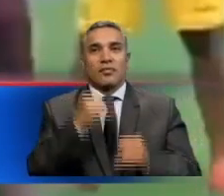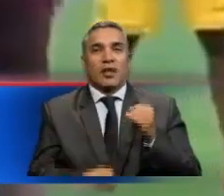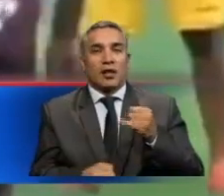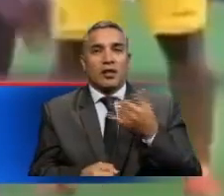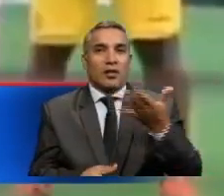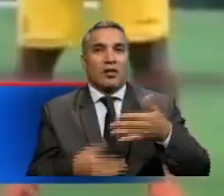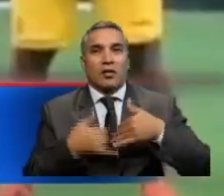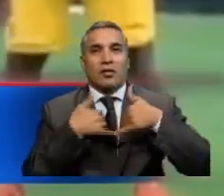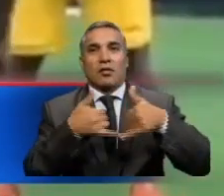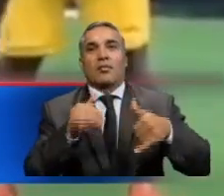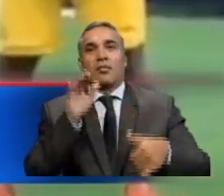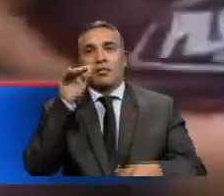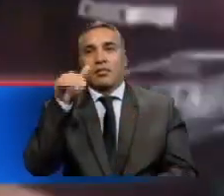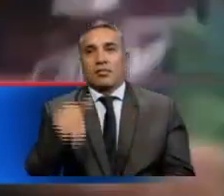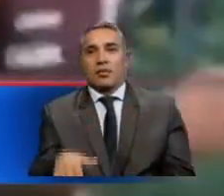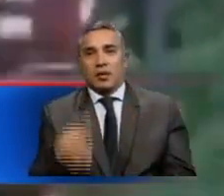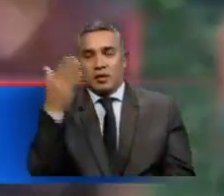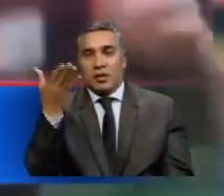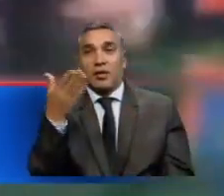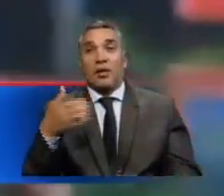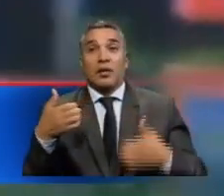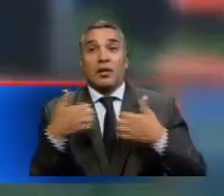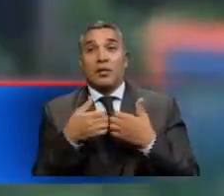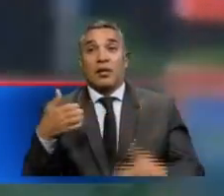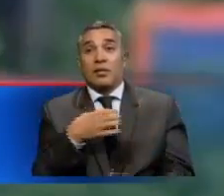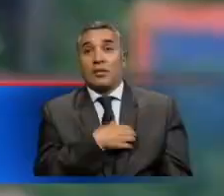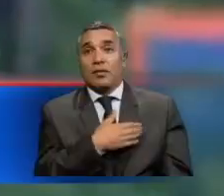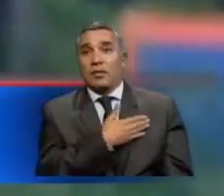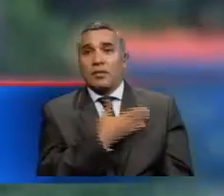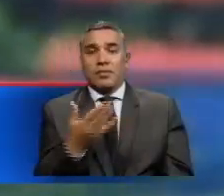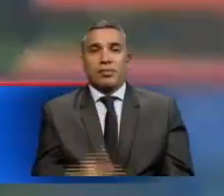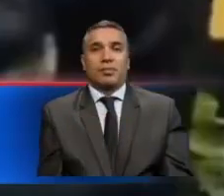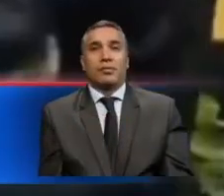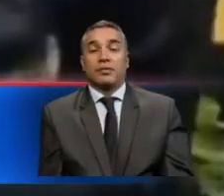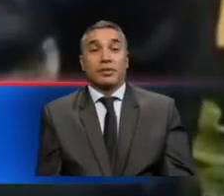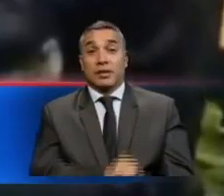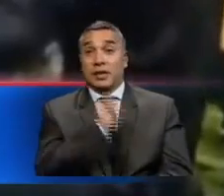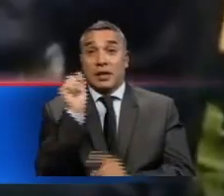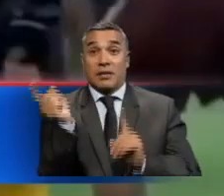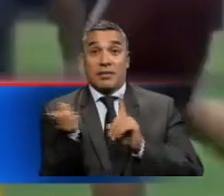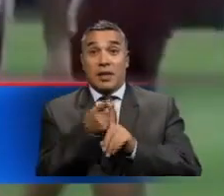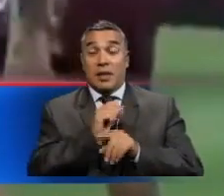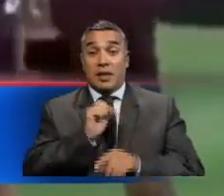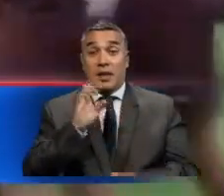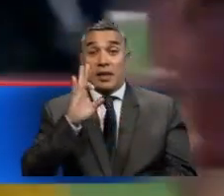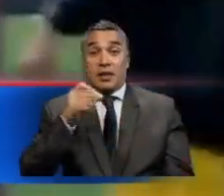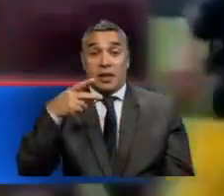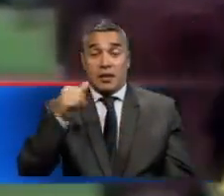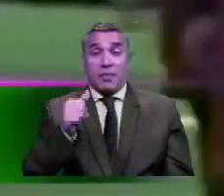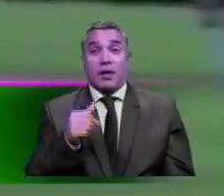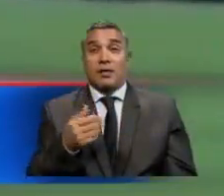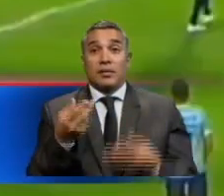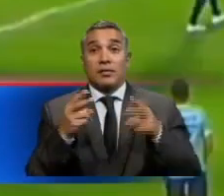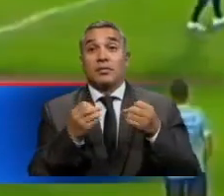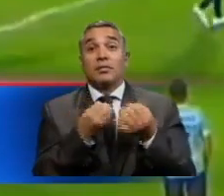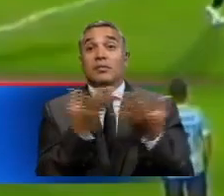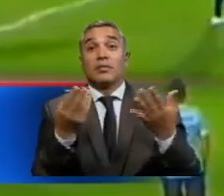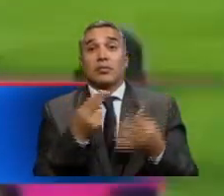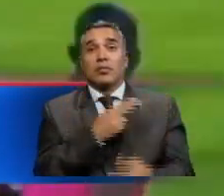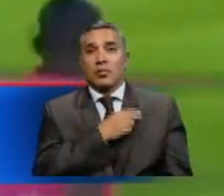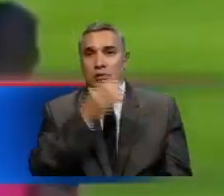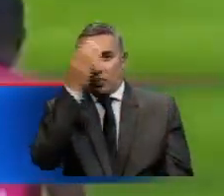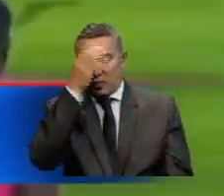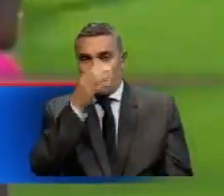boleto a la Copa Sudamericana el equipo torero Barcelona Sporting Club ganador de la primera etapa y por la tabla acumulada la Universidad